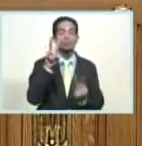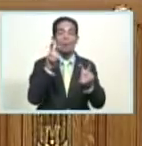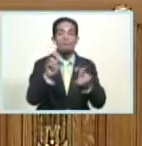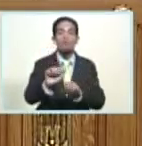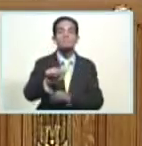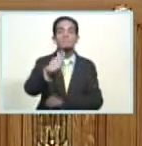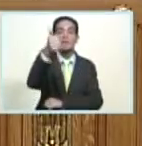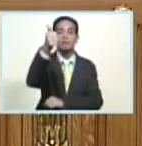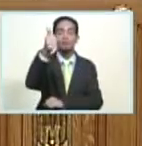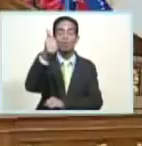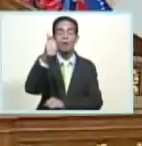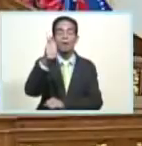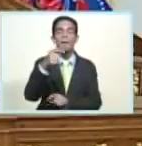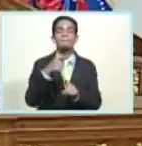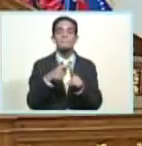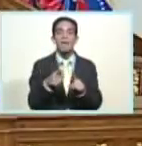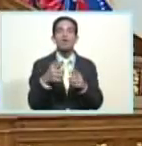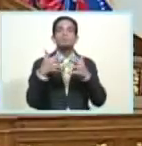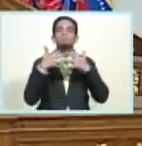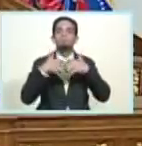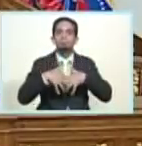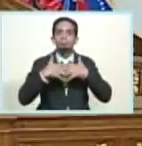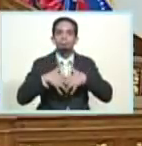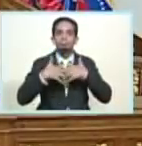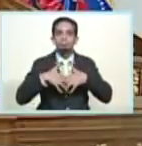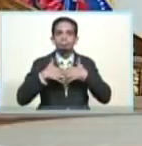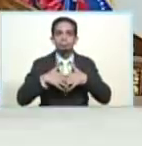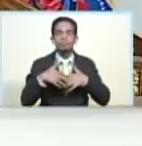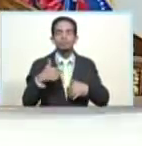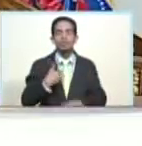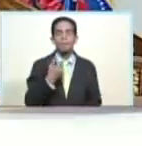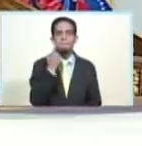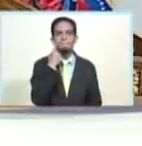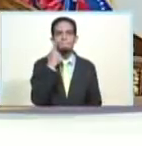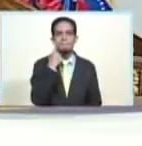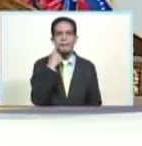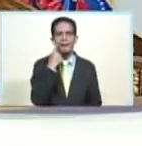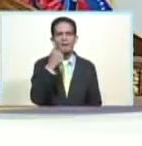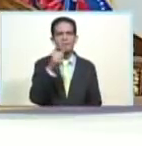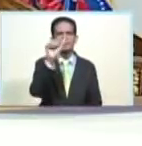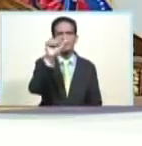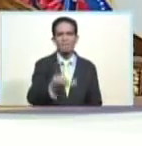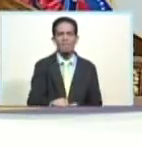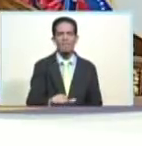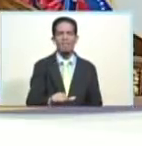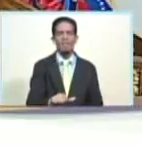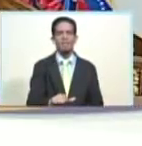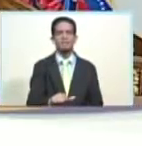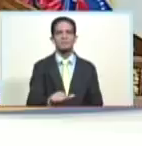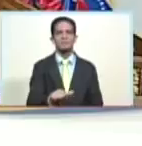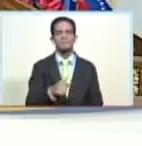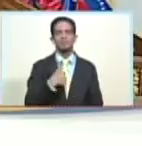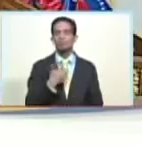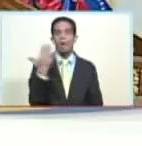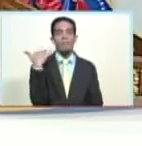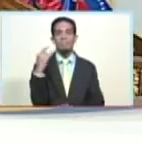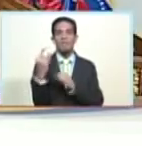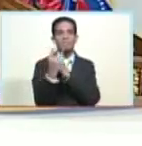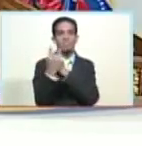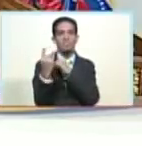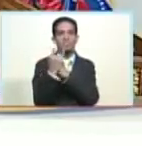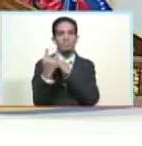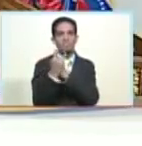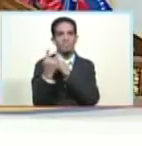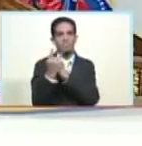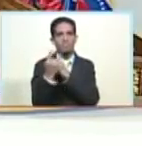obrera, pero que produzca, mi compadre, porque yo no tampoco creo eso es automático. me he llevado bastante chasco con la consigna, que sean de la